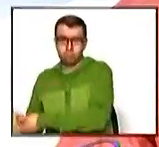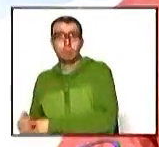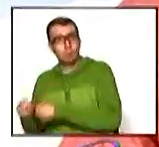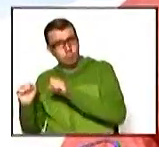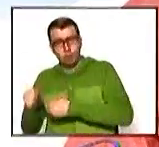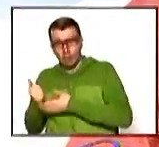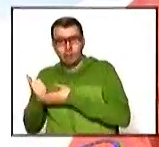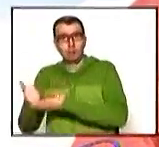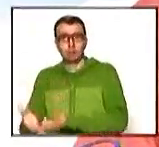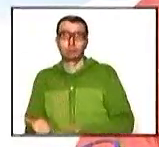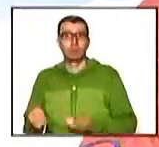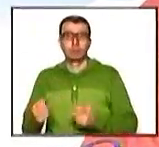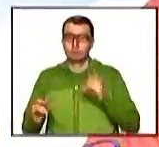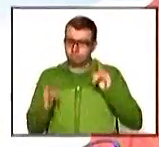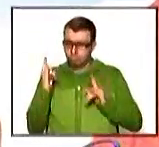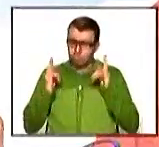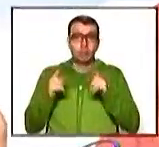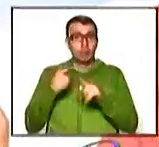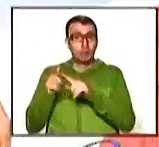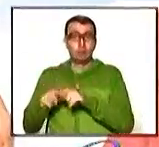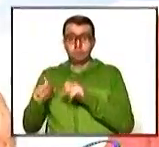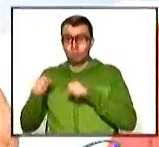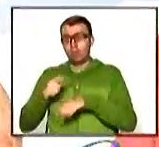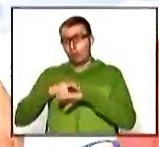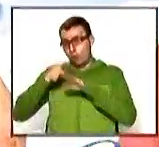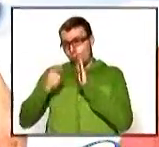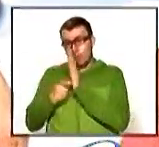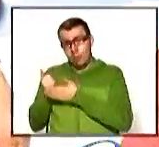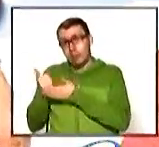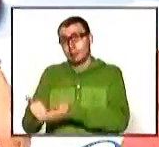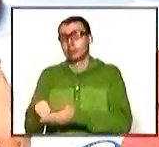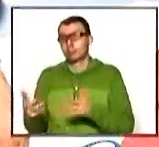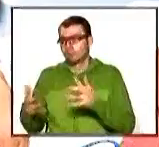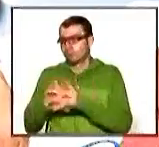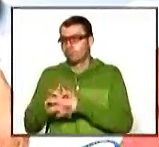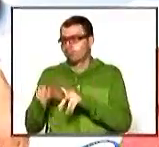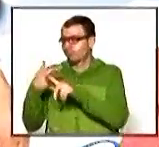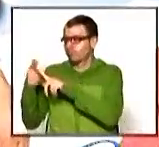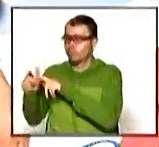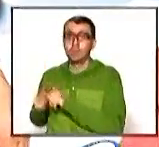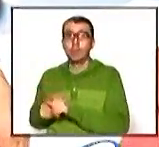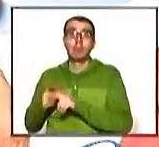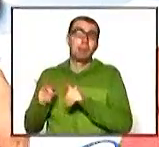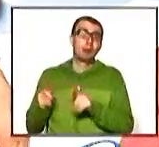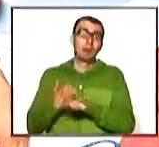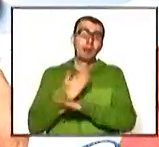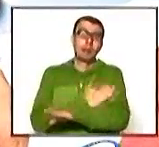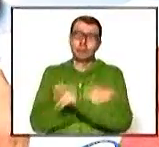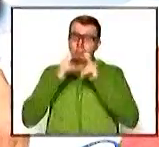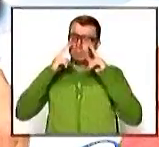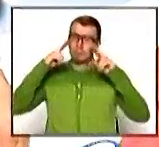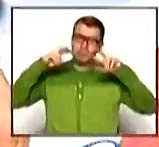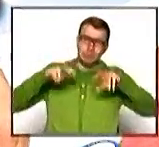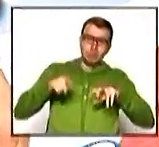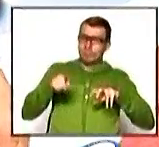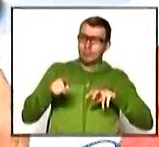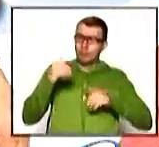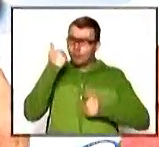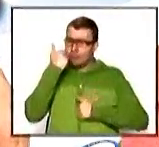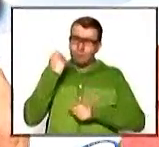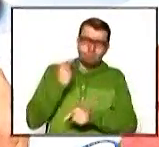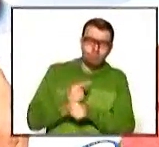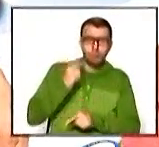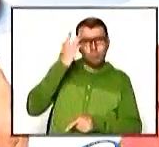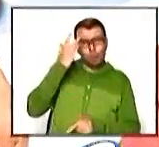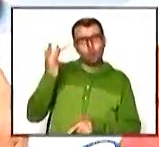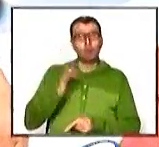medicina biológica, medicina complementaria, pero hay que saber a qué proceso, a qué patología. Por